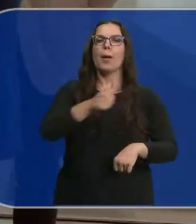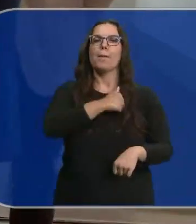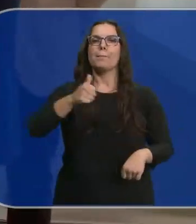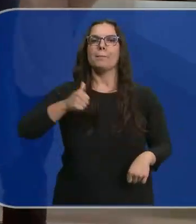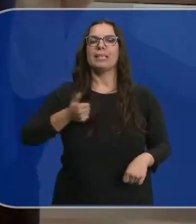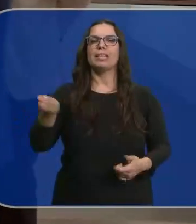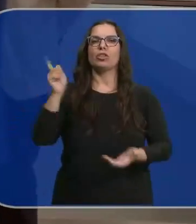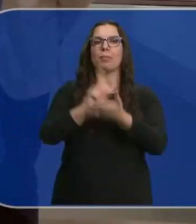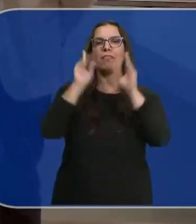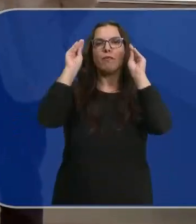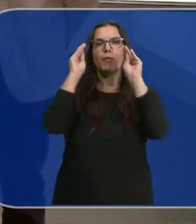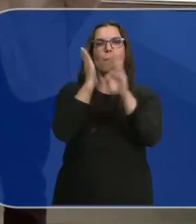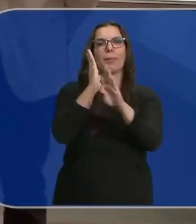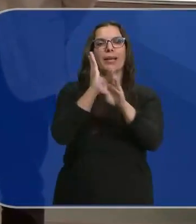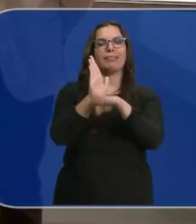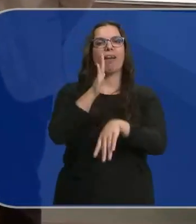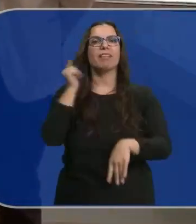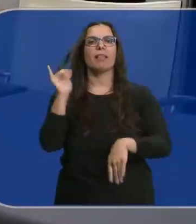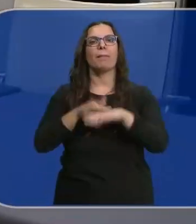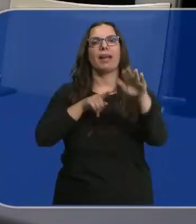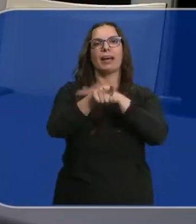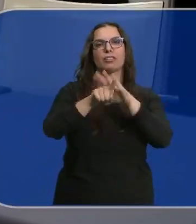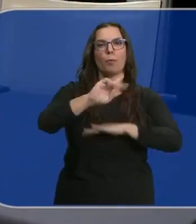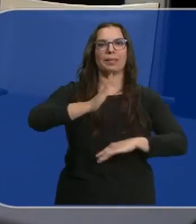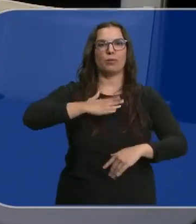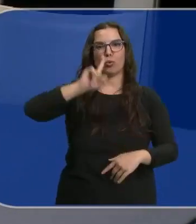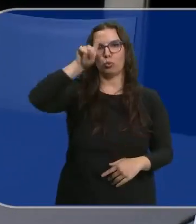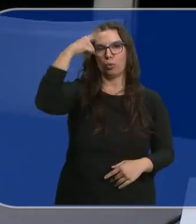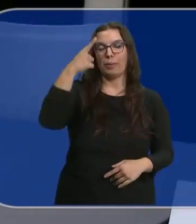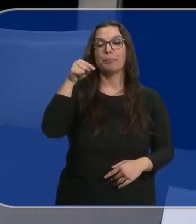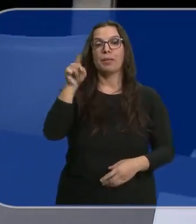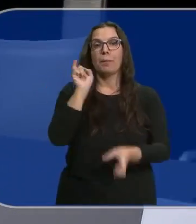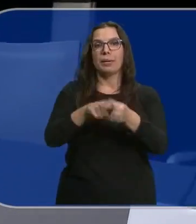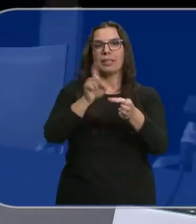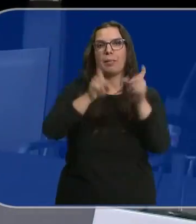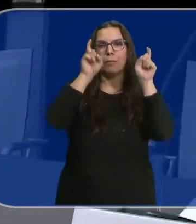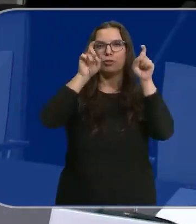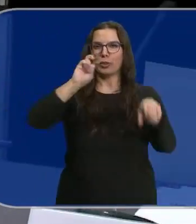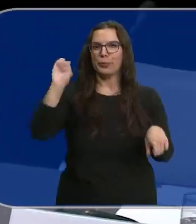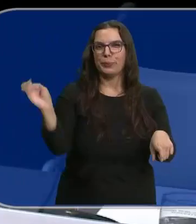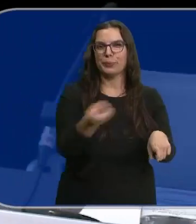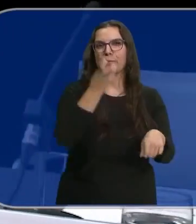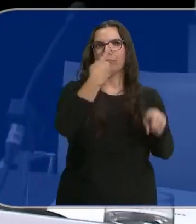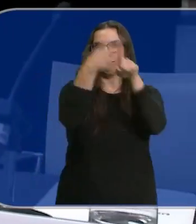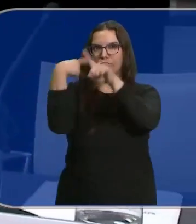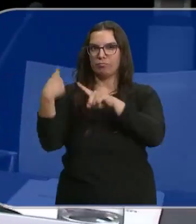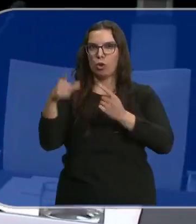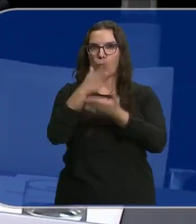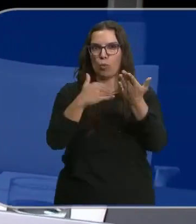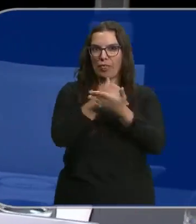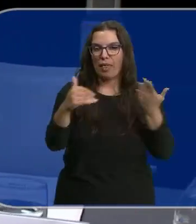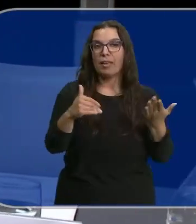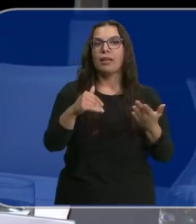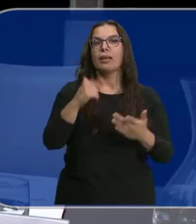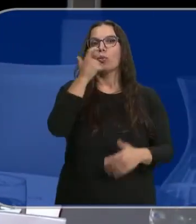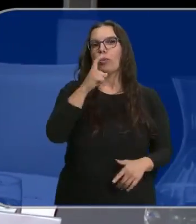de formación permanente en habilidades para la gestión del patrimonio cultural. En él participarán diferentes profesores de la comunidad y durará